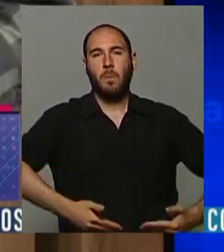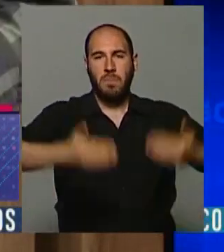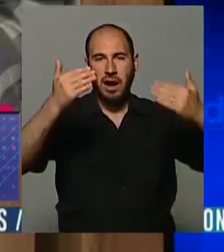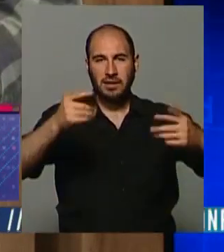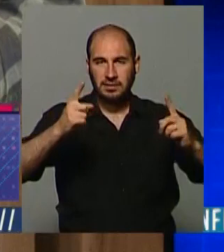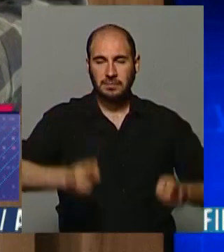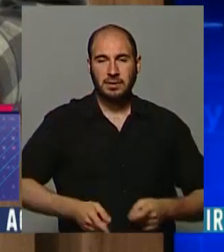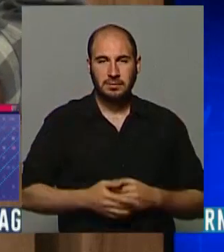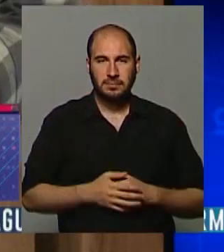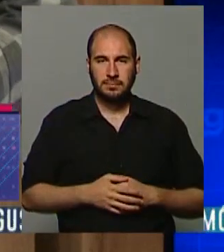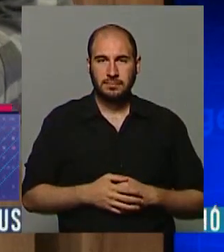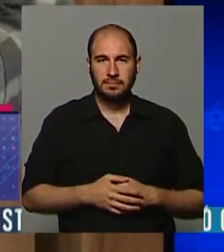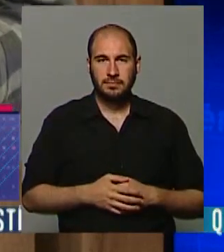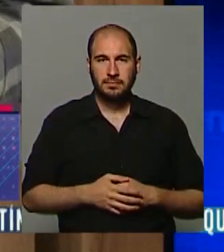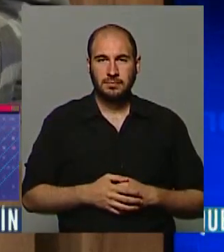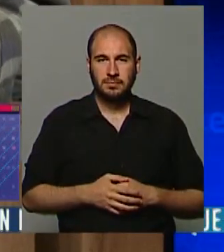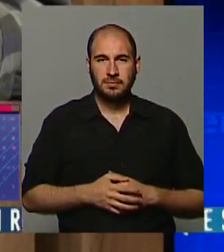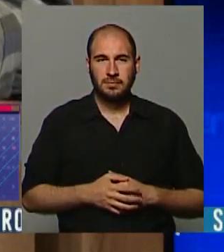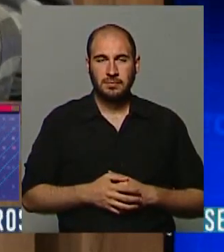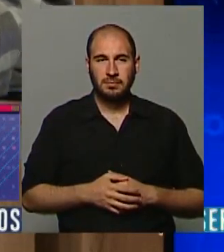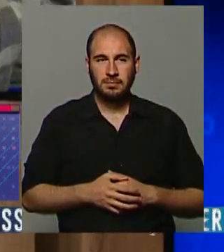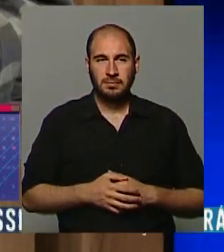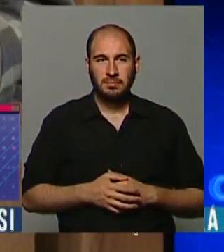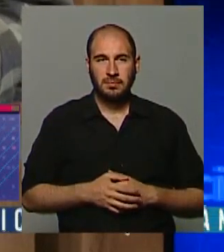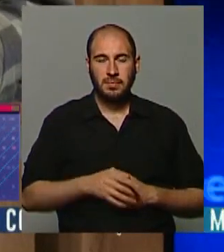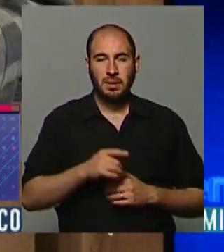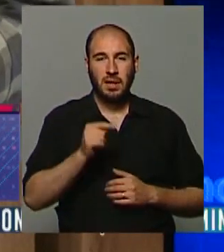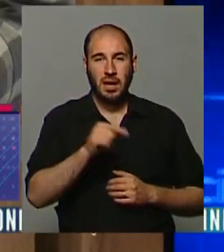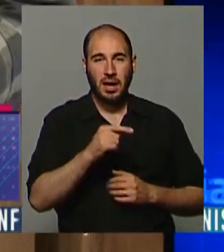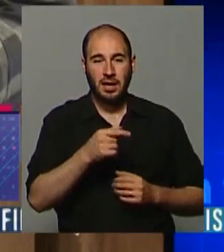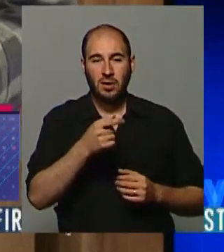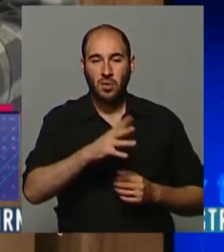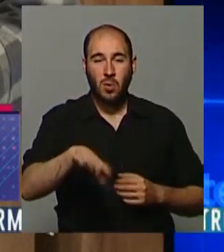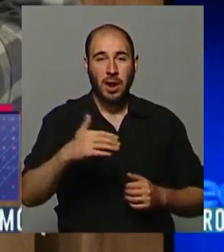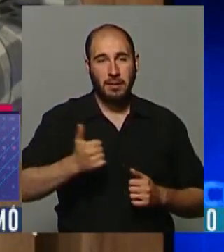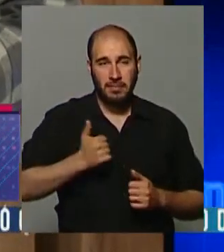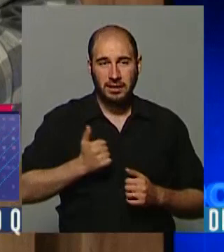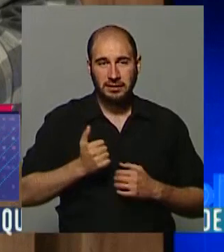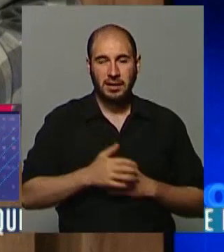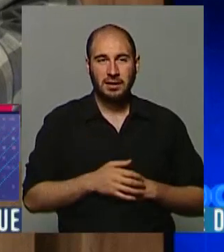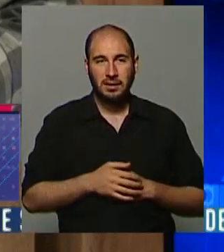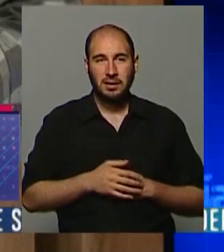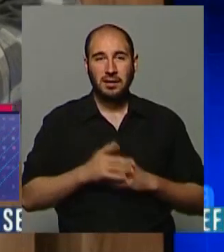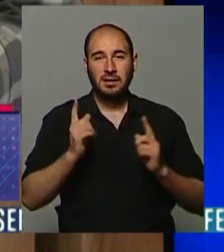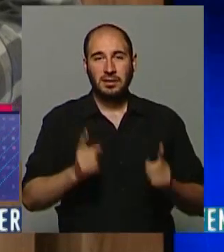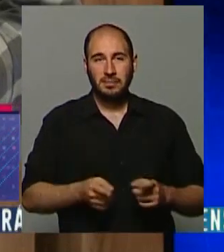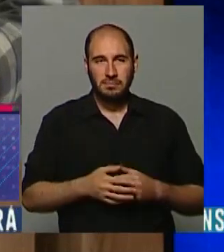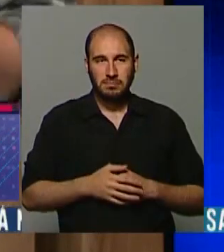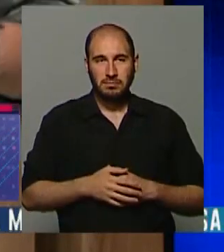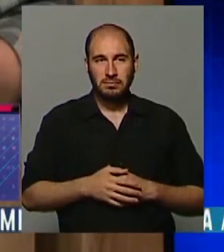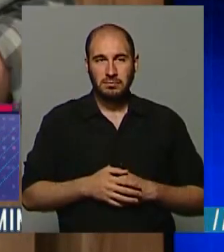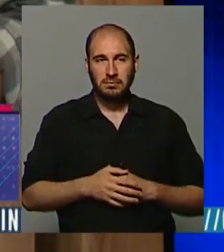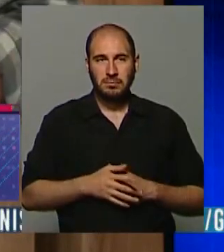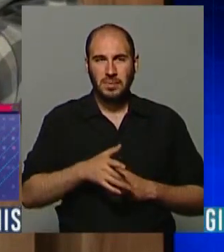muro, sí. Entonces, que busque militarizar la zona usando inclusive como excusas, creo